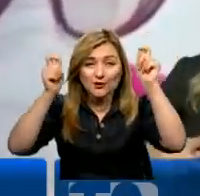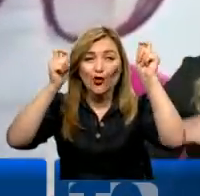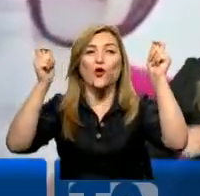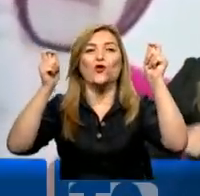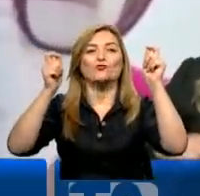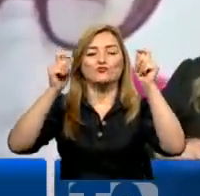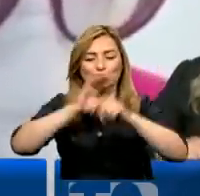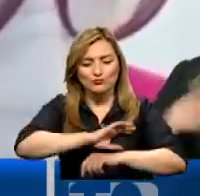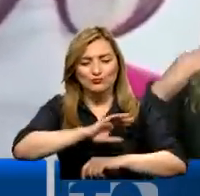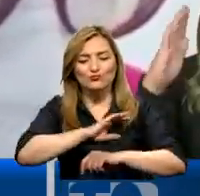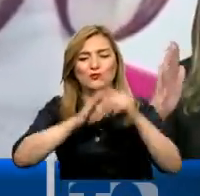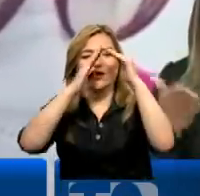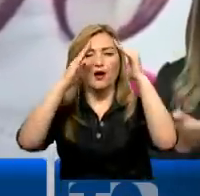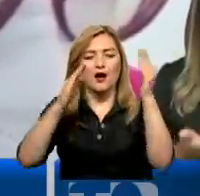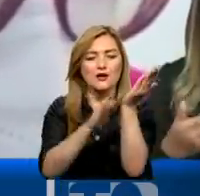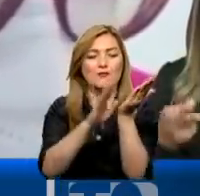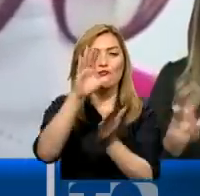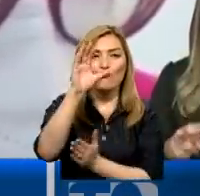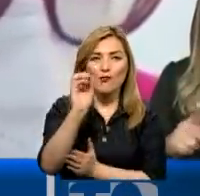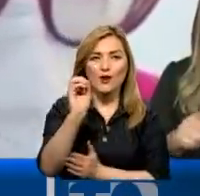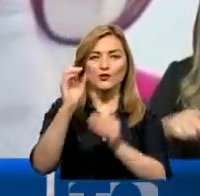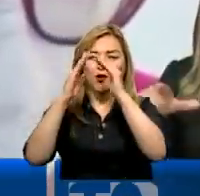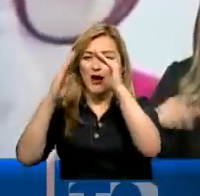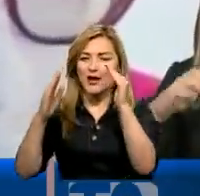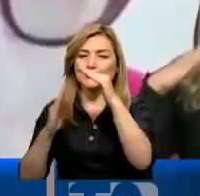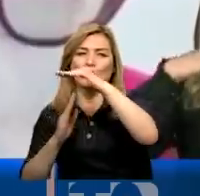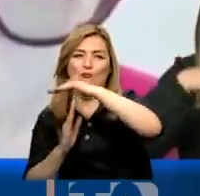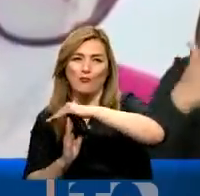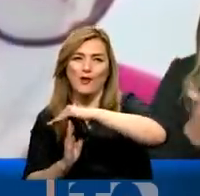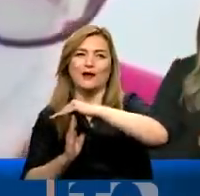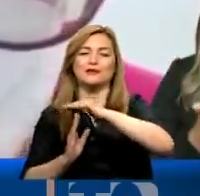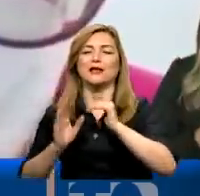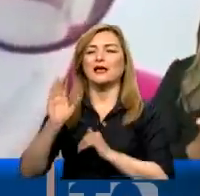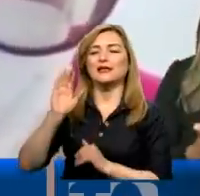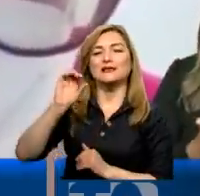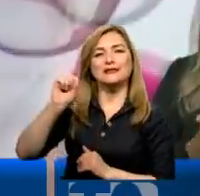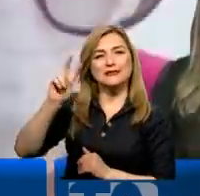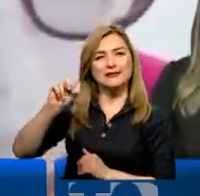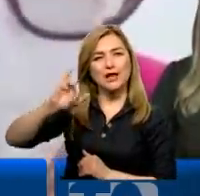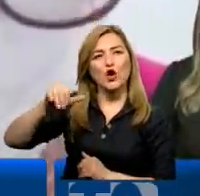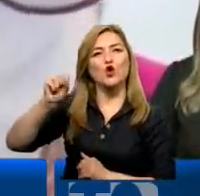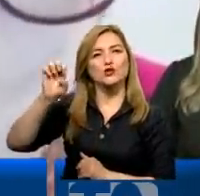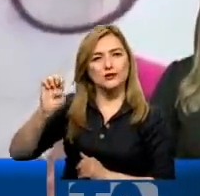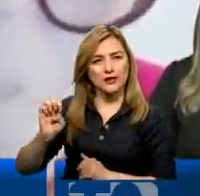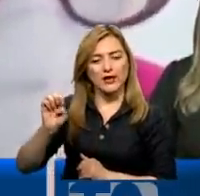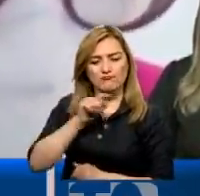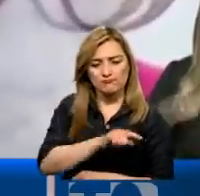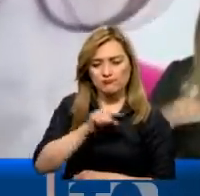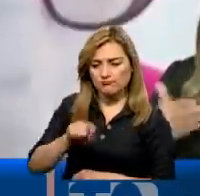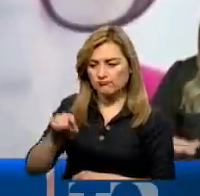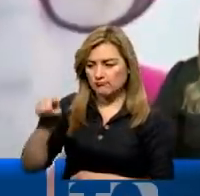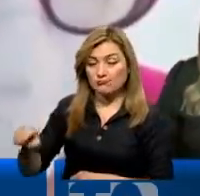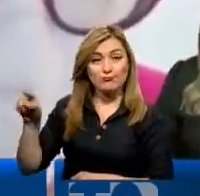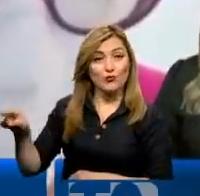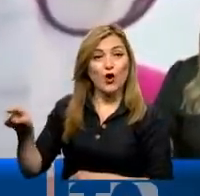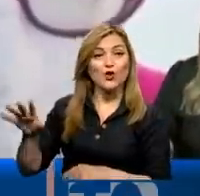la Casa del Hermano, el Hogar de Paz y el Hogar San José de la Madre Teresa de Calcuta. Respecto al personal de salud